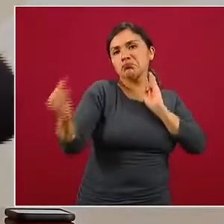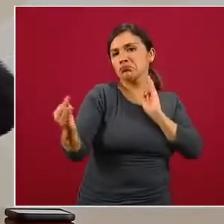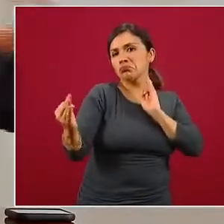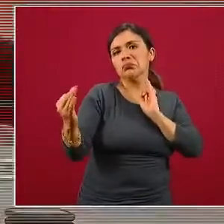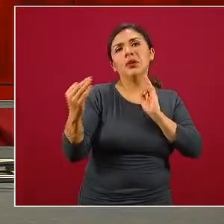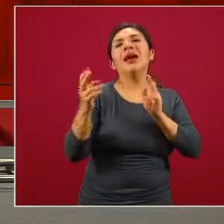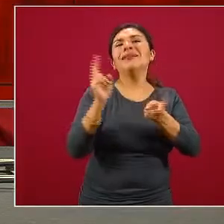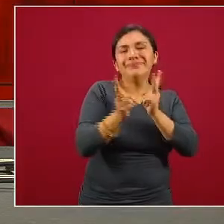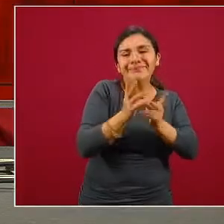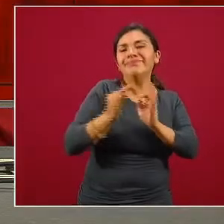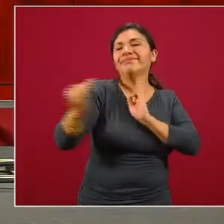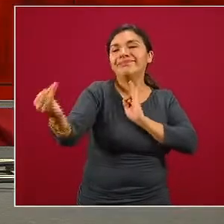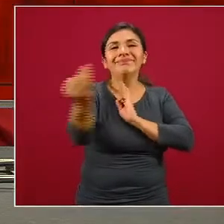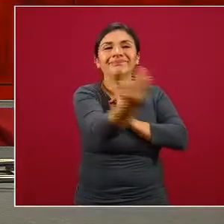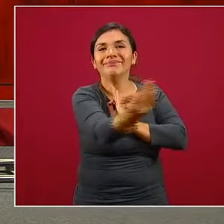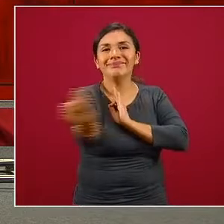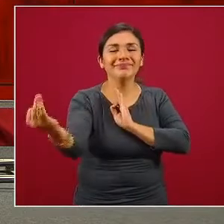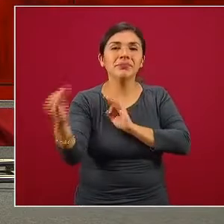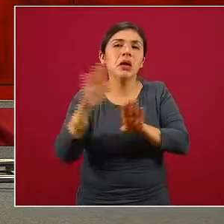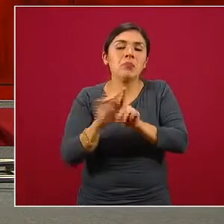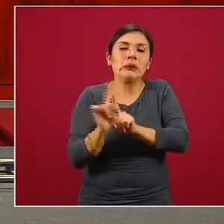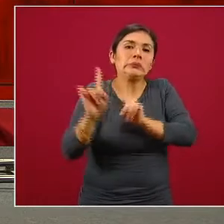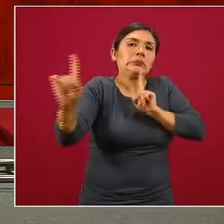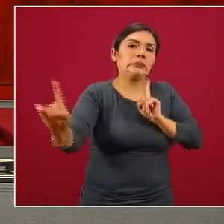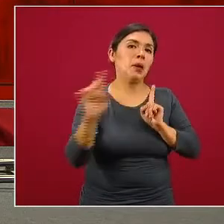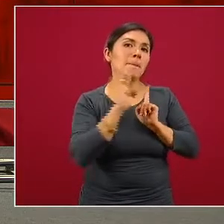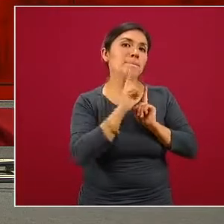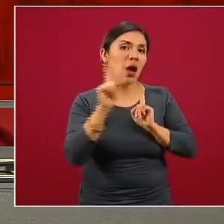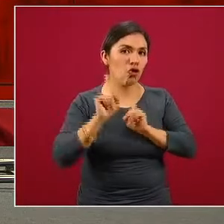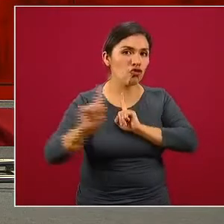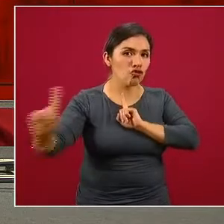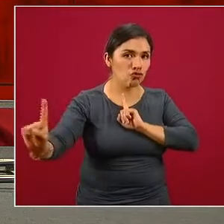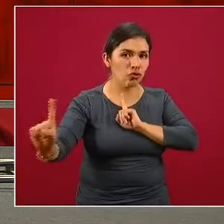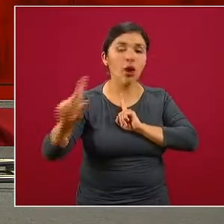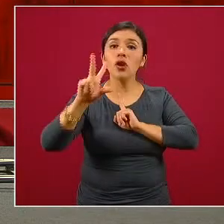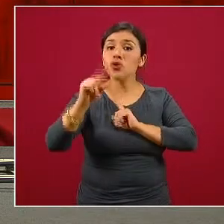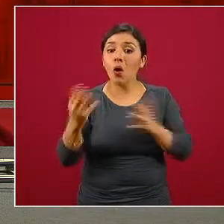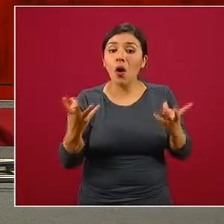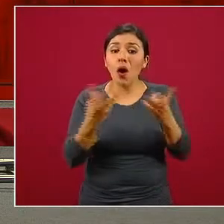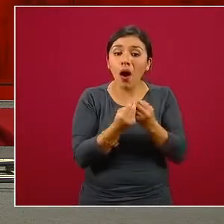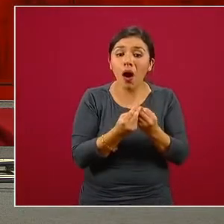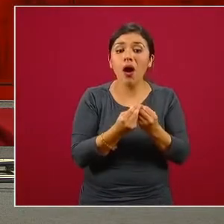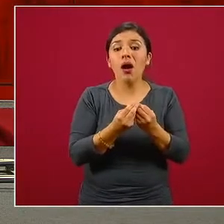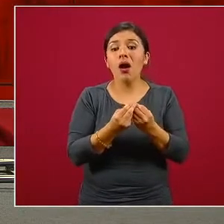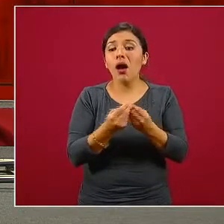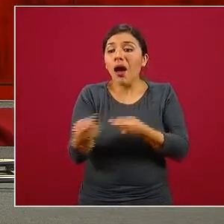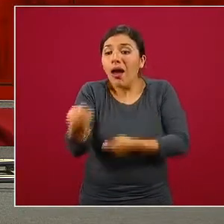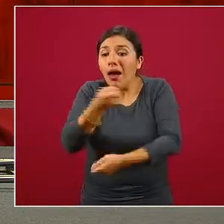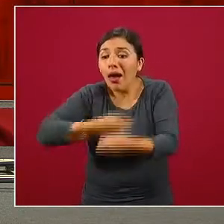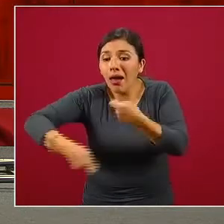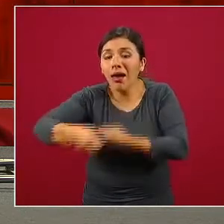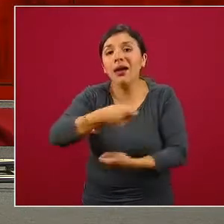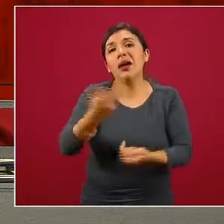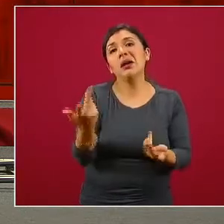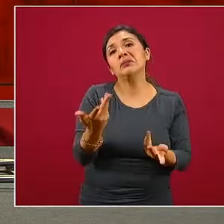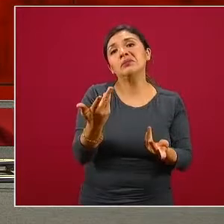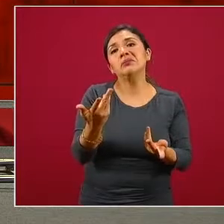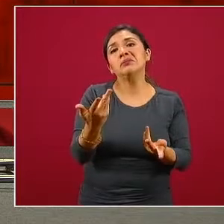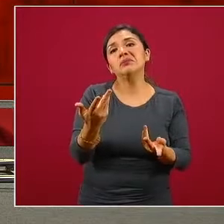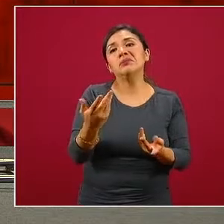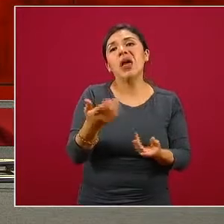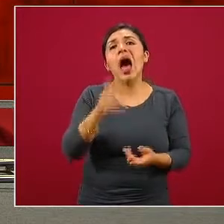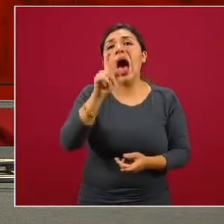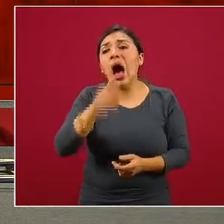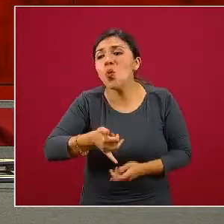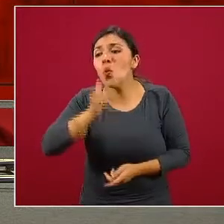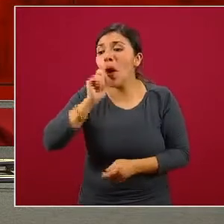la convivencia a la mayor distancia posible. No compartir instrumentos de uso, la botella